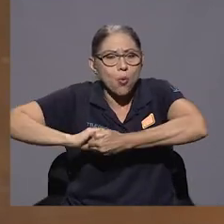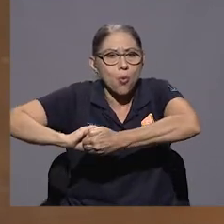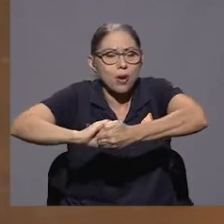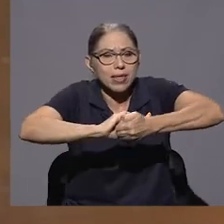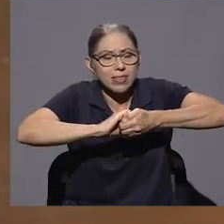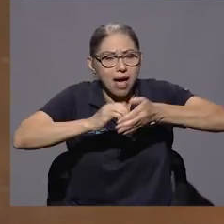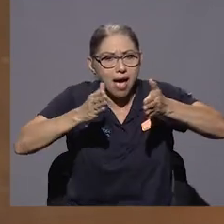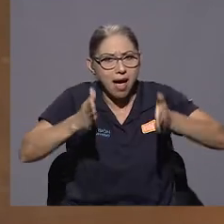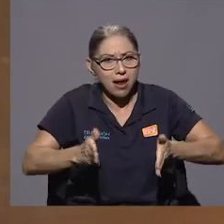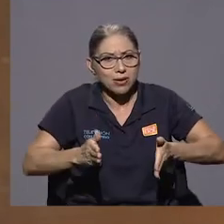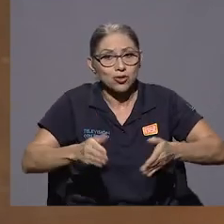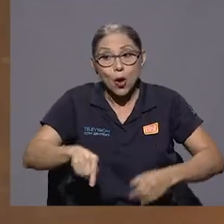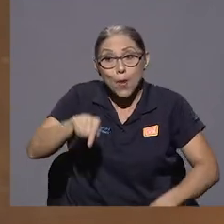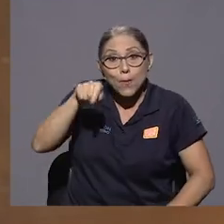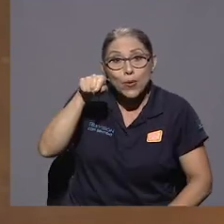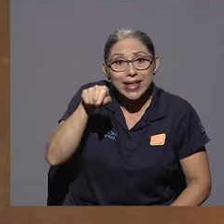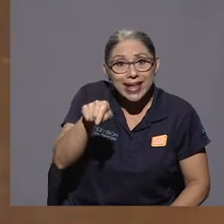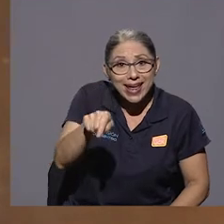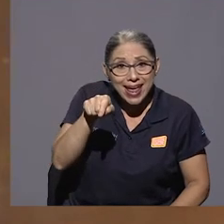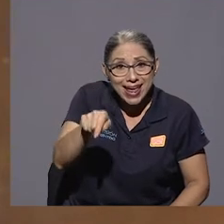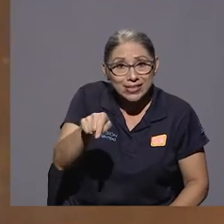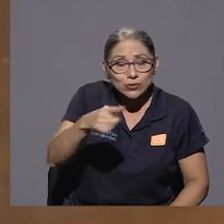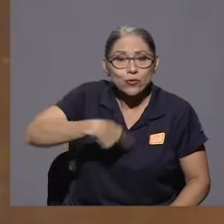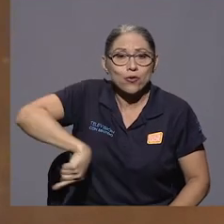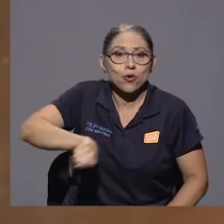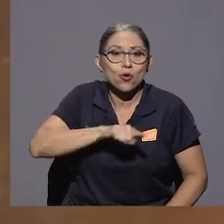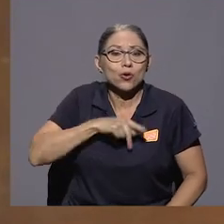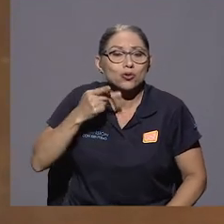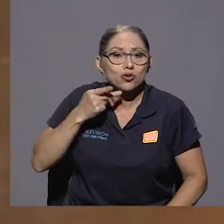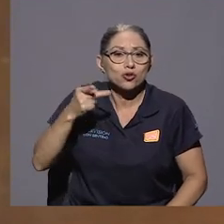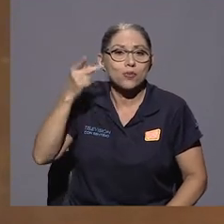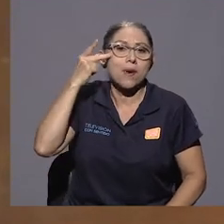Porque eso fue lo que nuestros padres